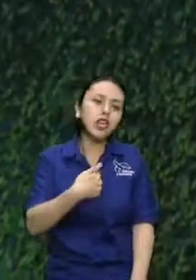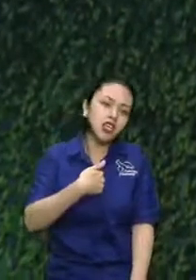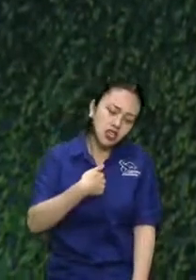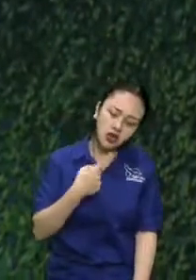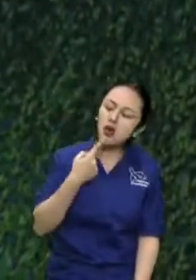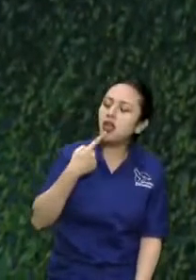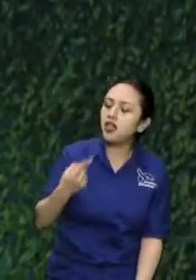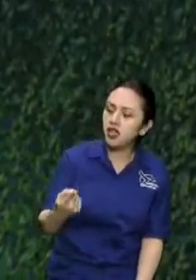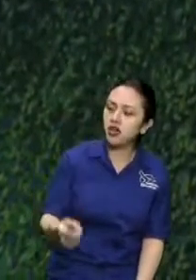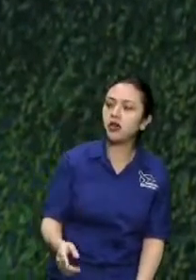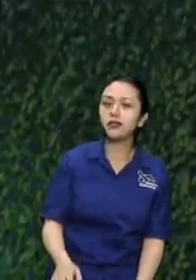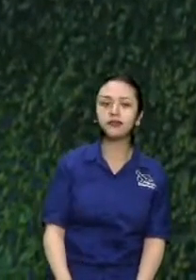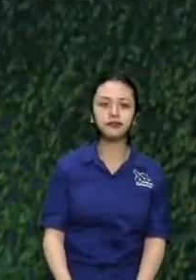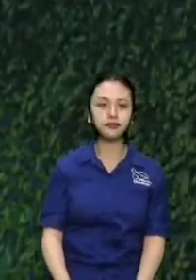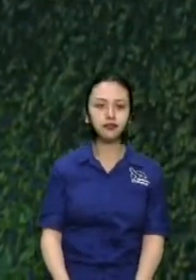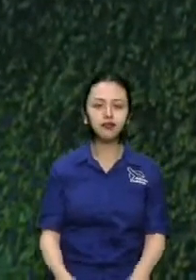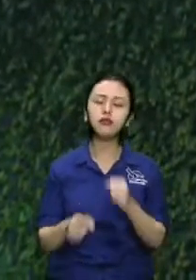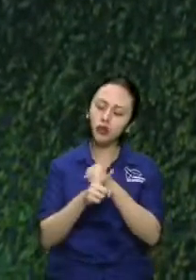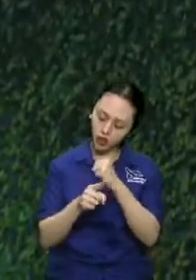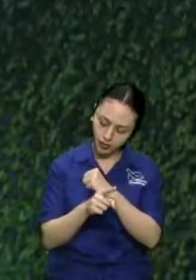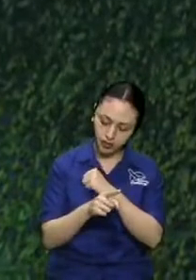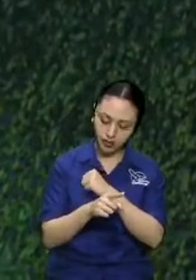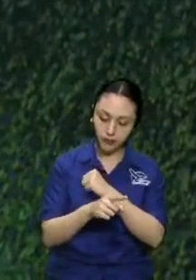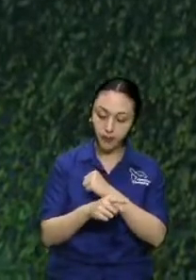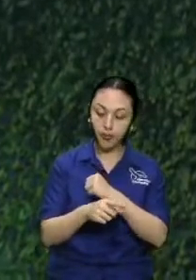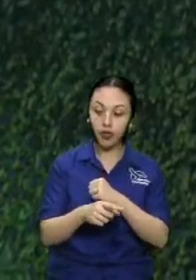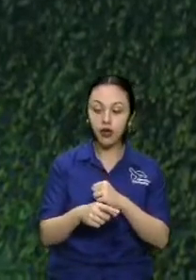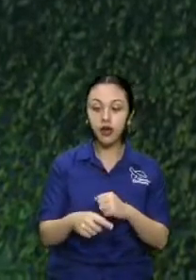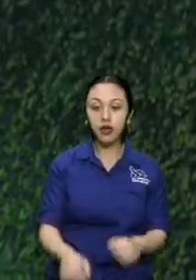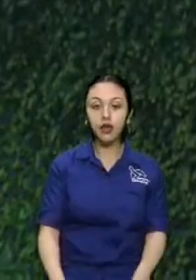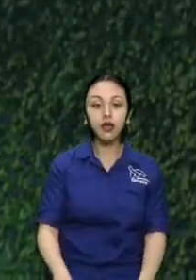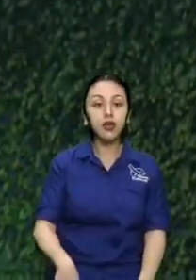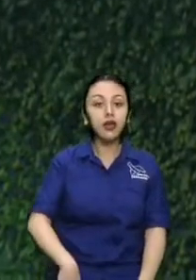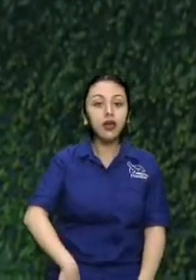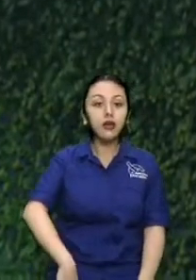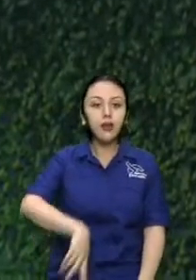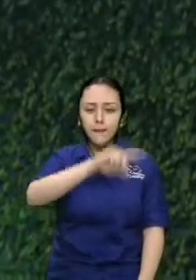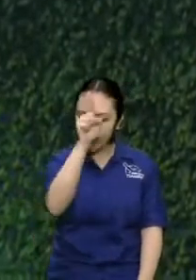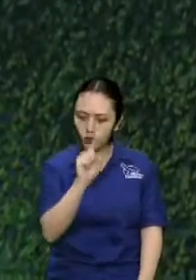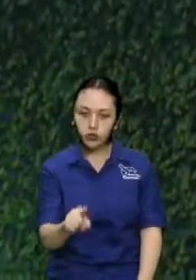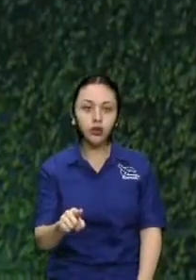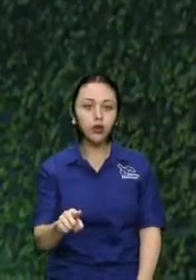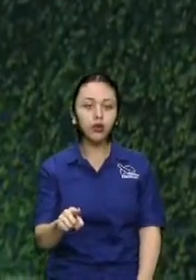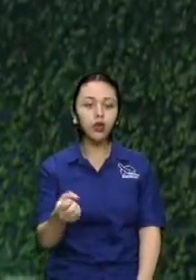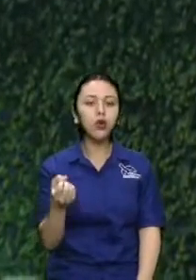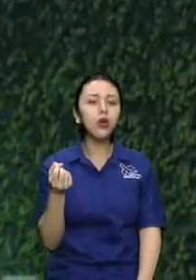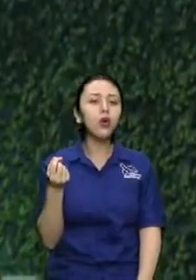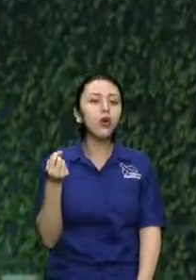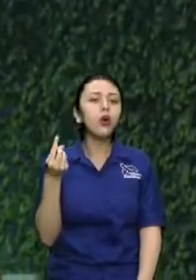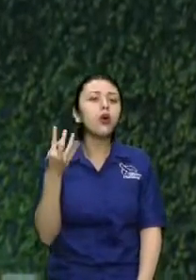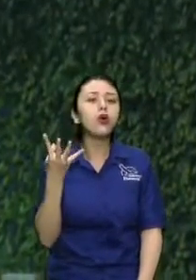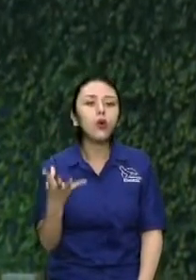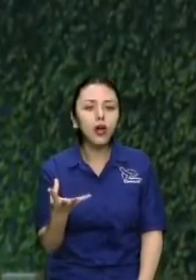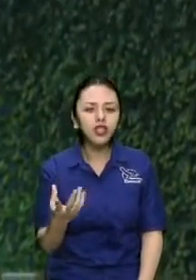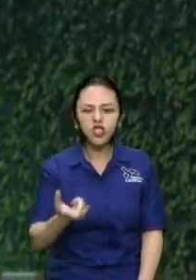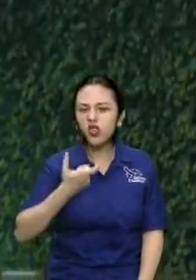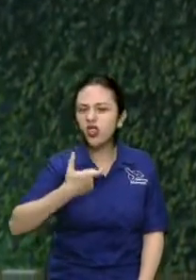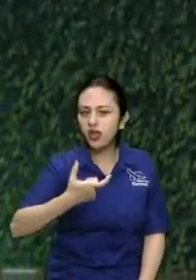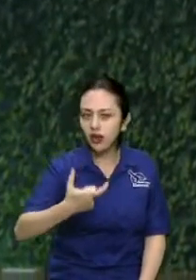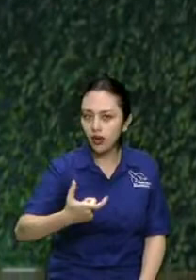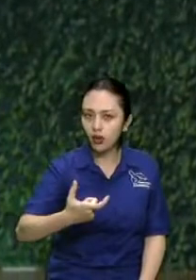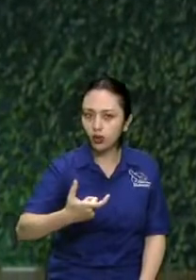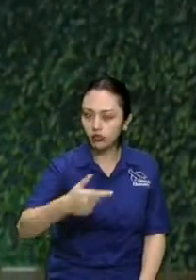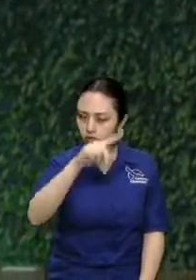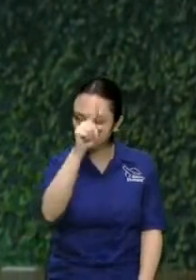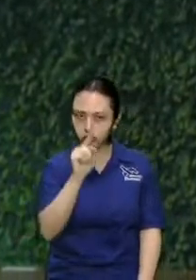aquí. ¿Cuánto dinero es? Tanto. Ni cosquilla le hizo. Yo creí que se iba a desmayar.